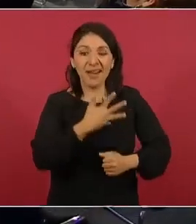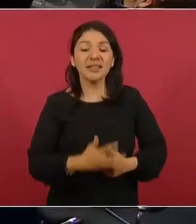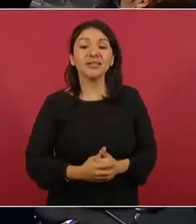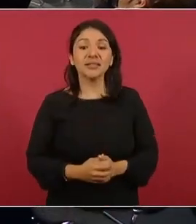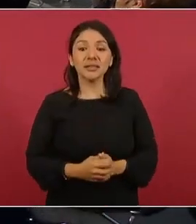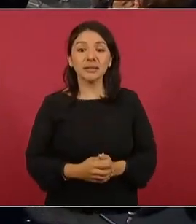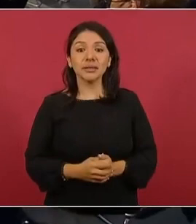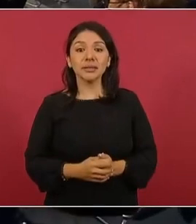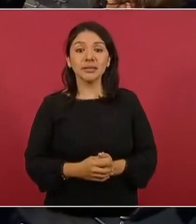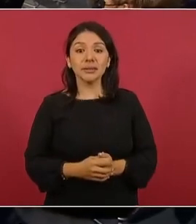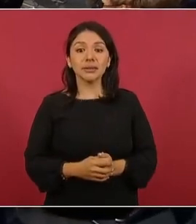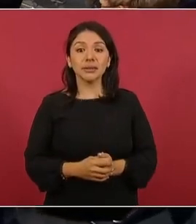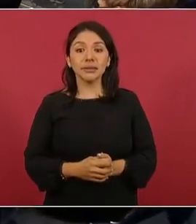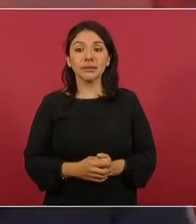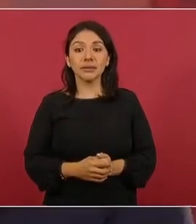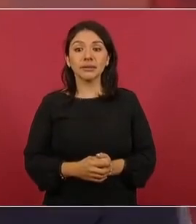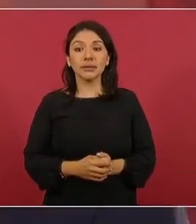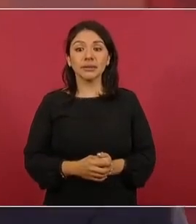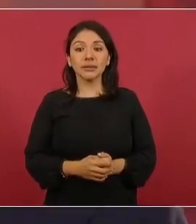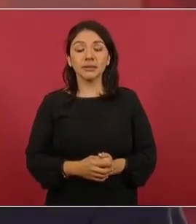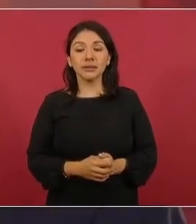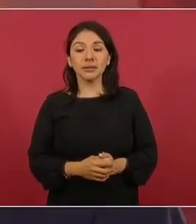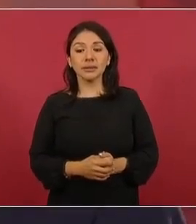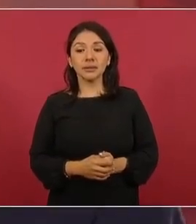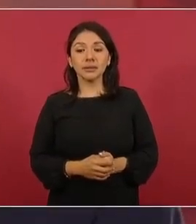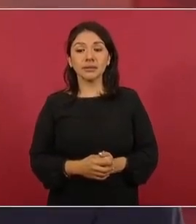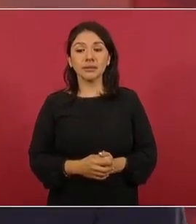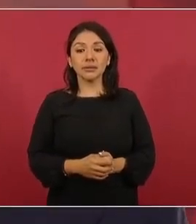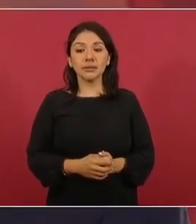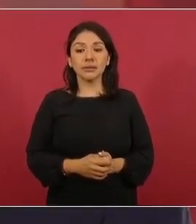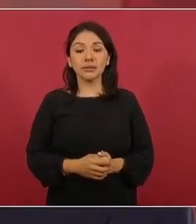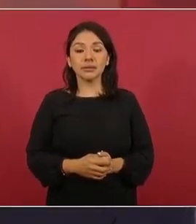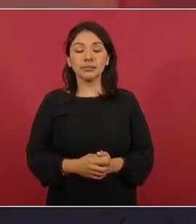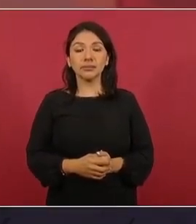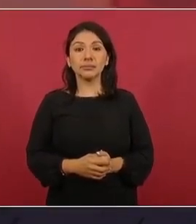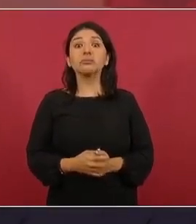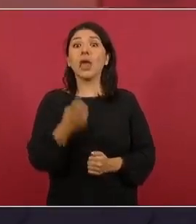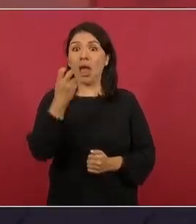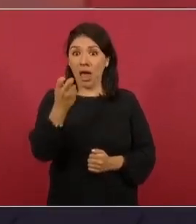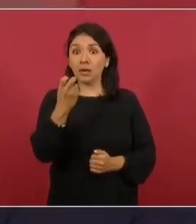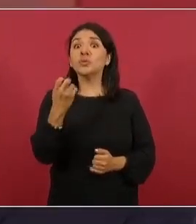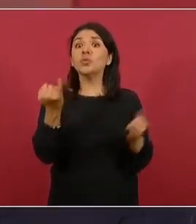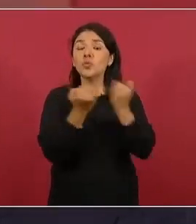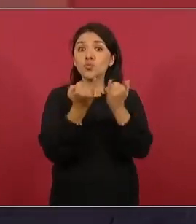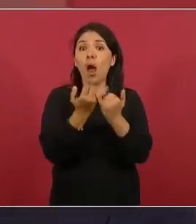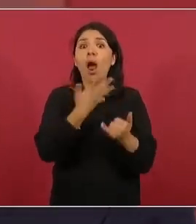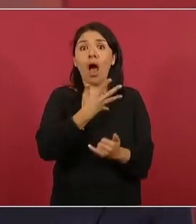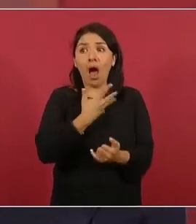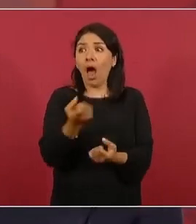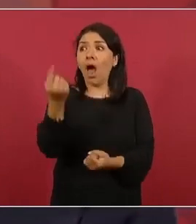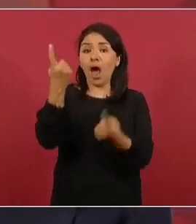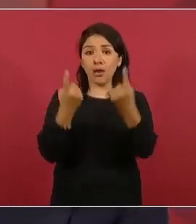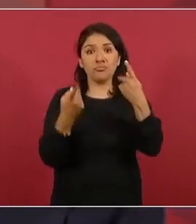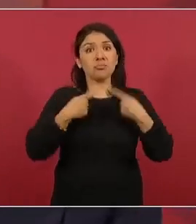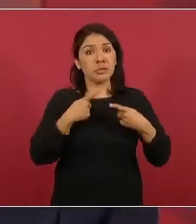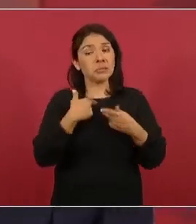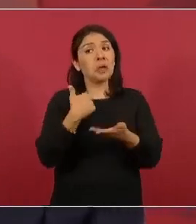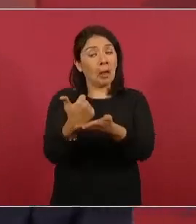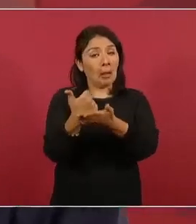Y aquí lo resolvimos sin problema, hasta nos ayudaron los… Bueno,